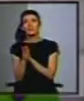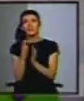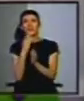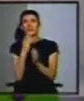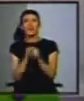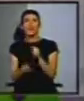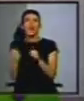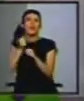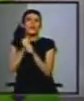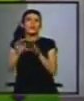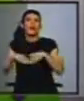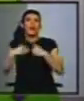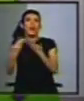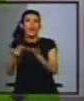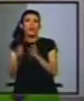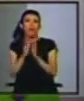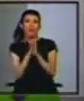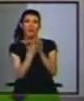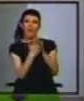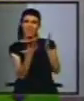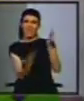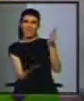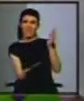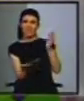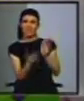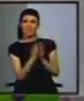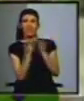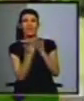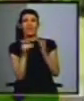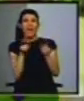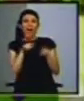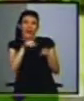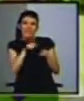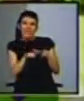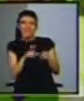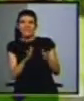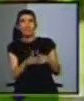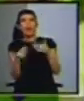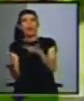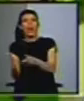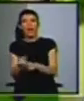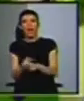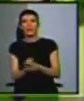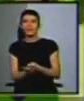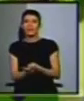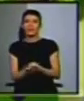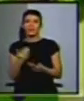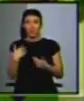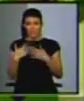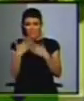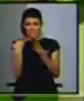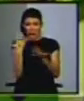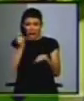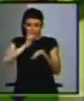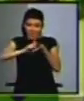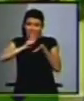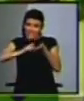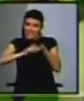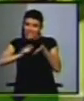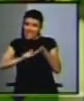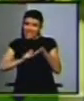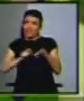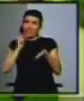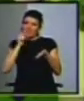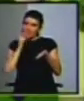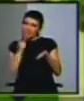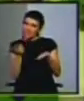incluso reemplazan el regalo, porque es una tarjeta que es un regalo en sí mismo. El escribir a mano en una tarjeta tiene otro contenido, que hubo alguien que estuvo